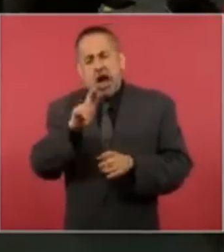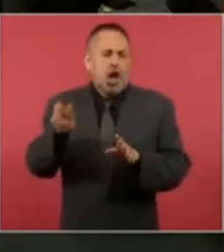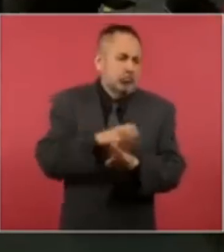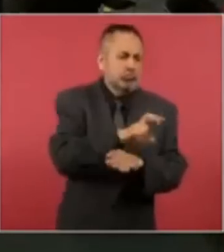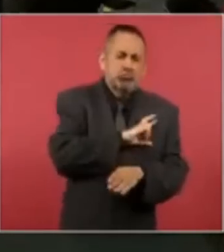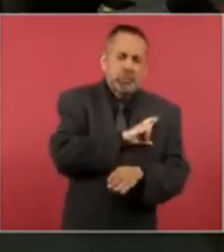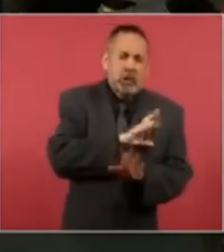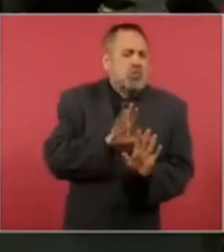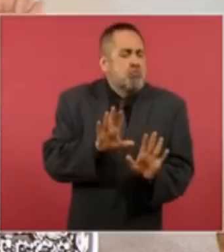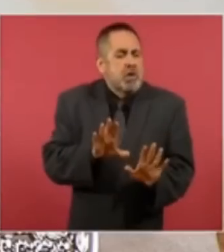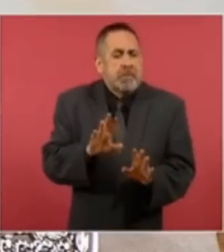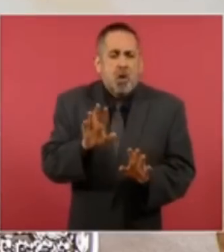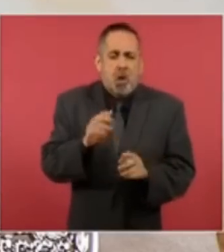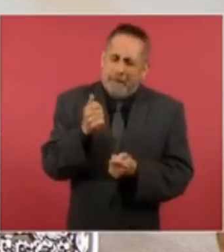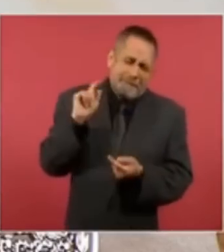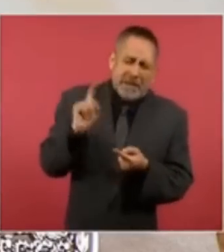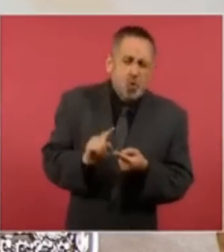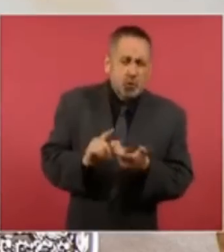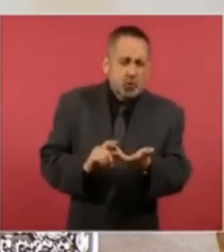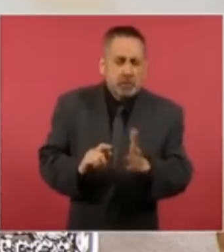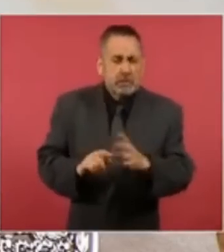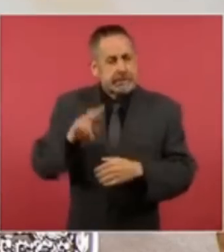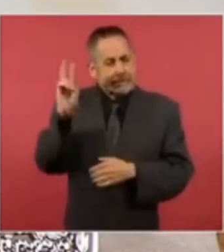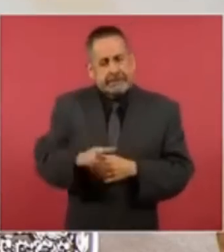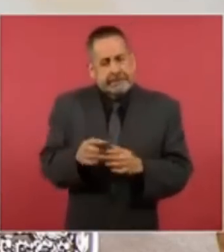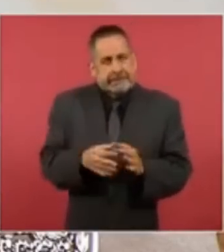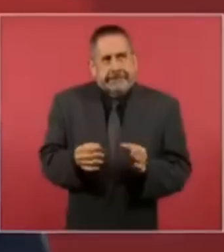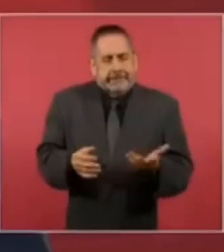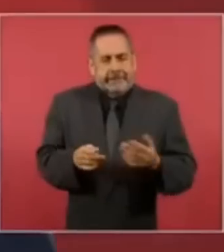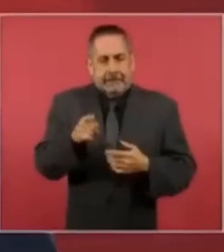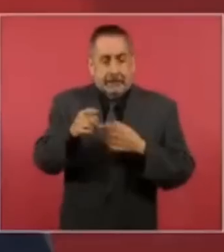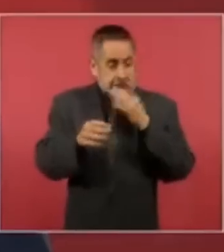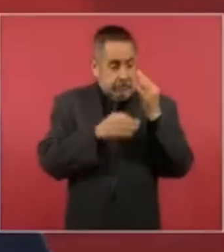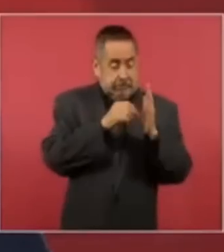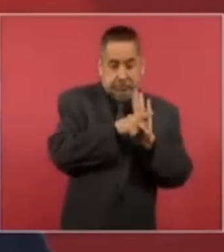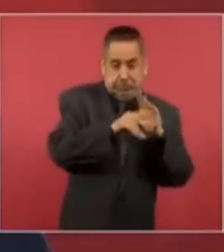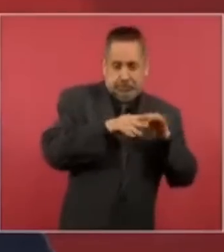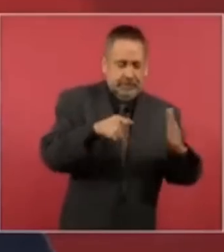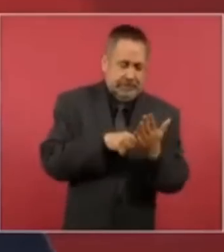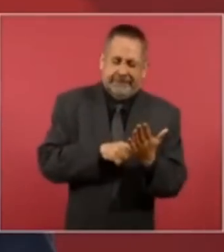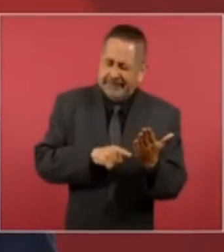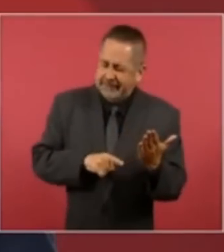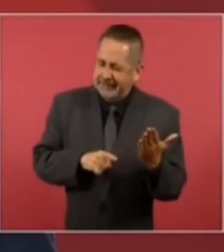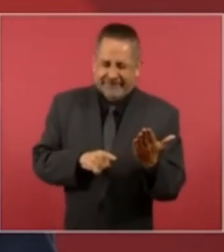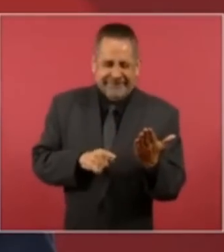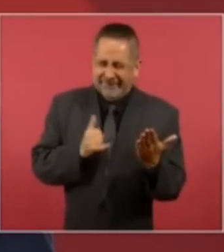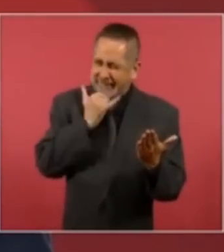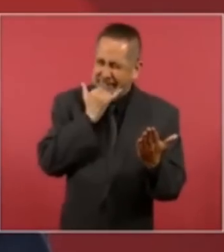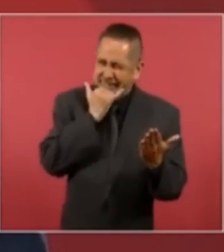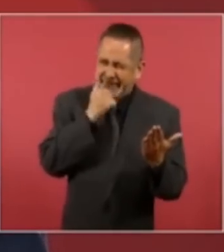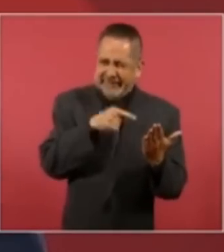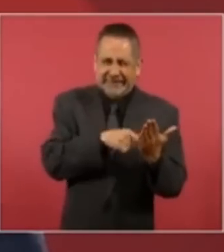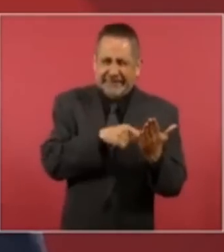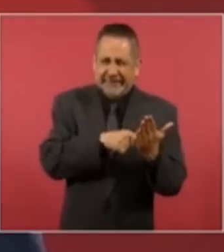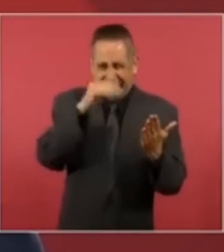medio privado, pero es un número mucho menor. Entonces, la verdad que la nota cuesta trabajo